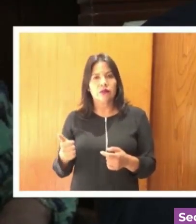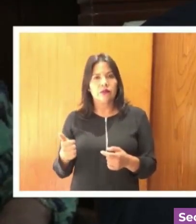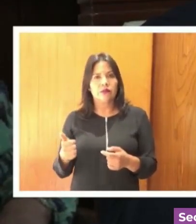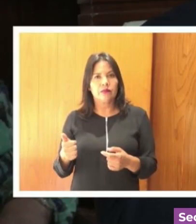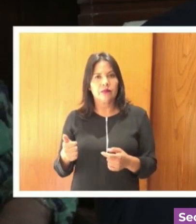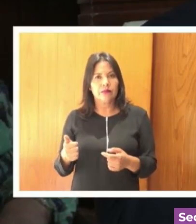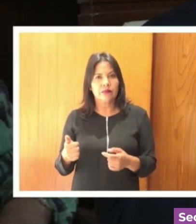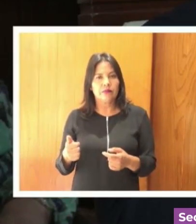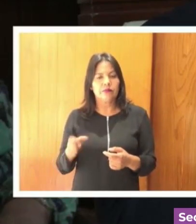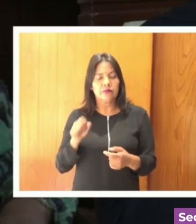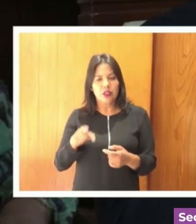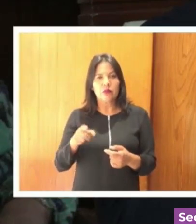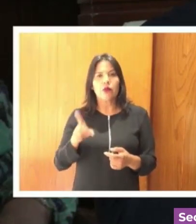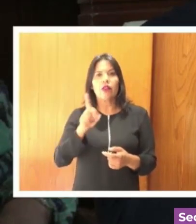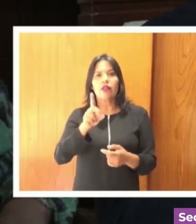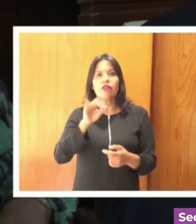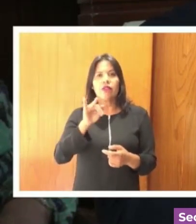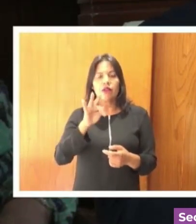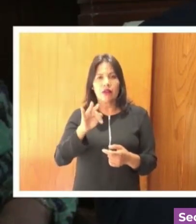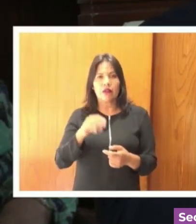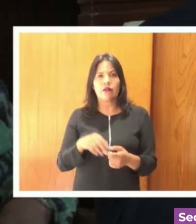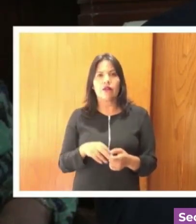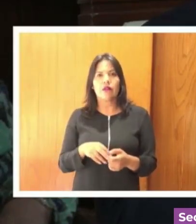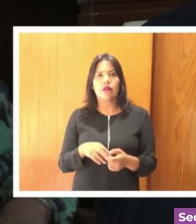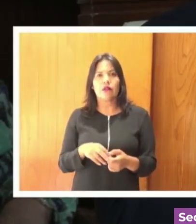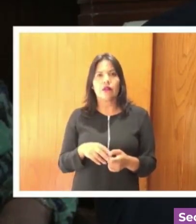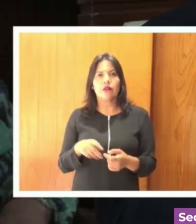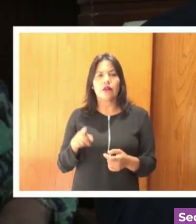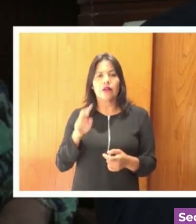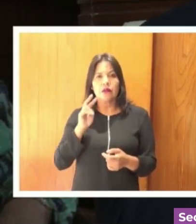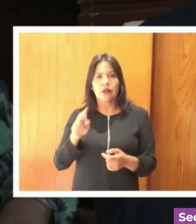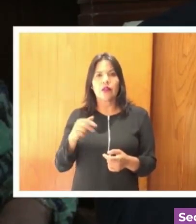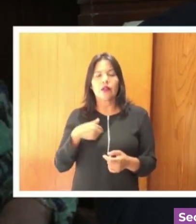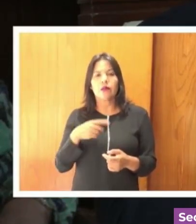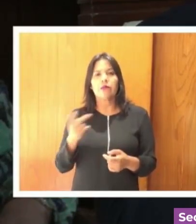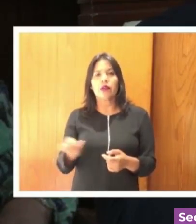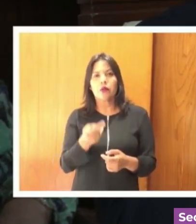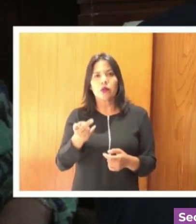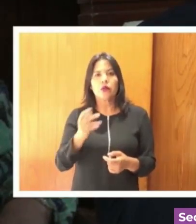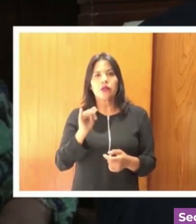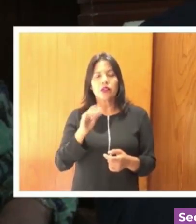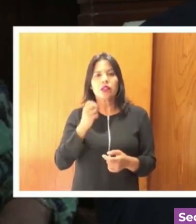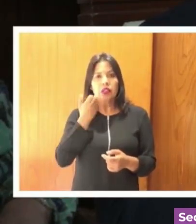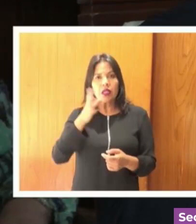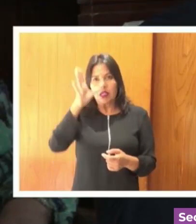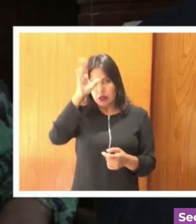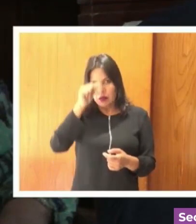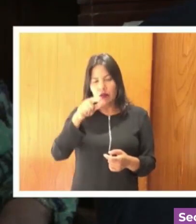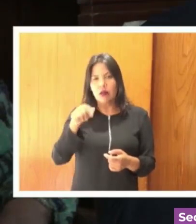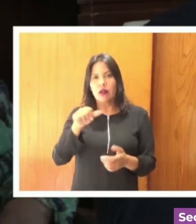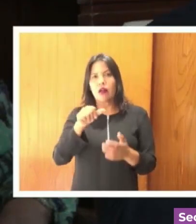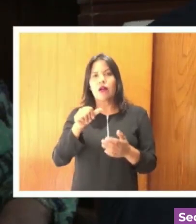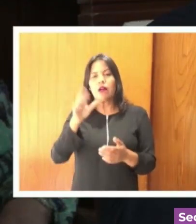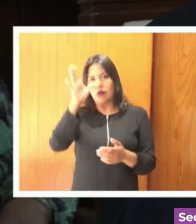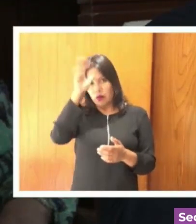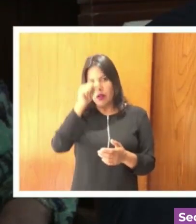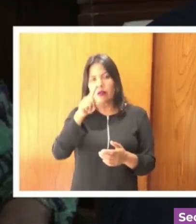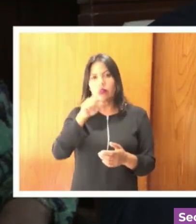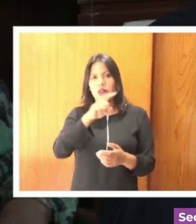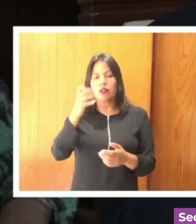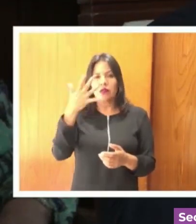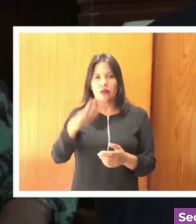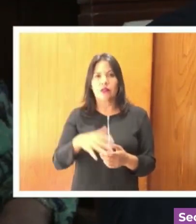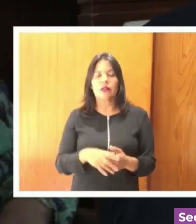DIF municipales 1 apercibimiento. En total, se somete a su consideración en este primer acuerdo 110 apercibimientos como medida